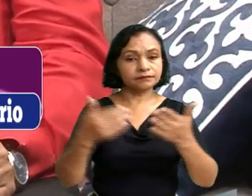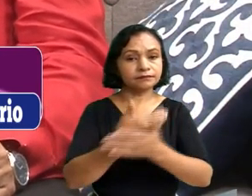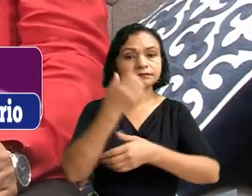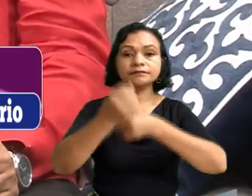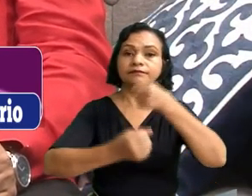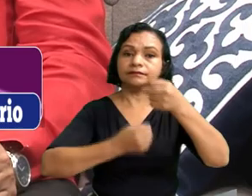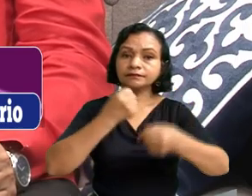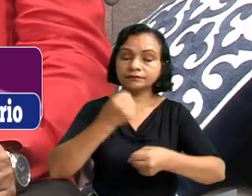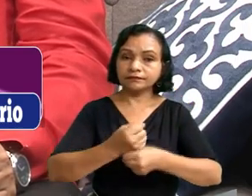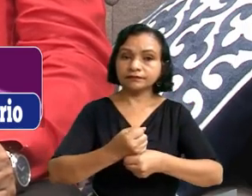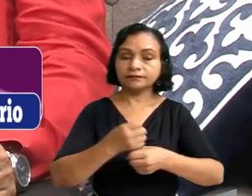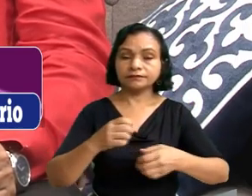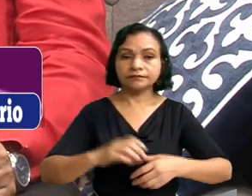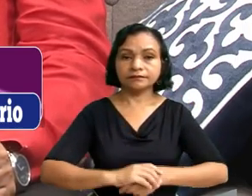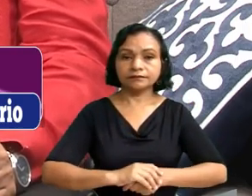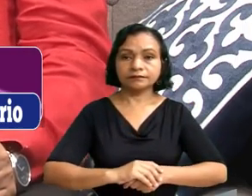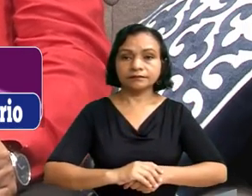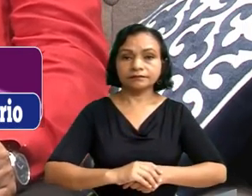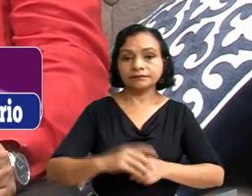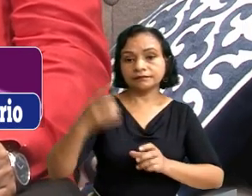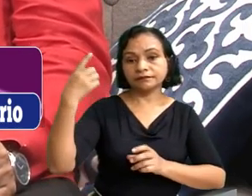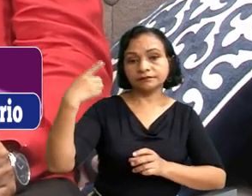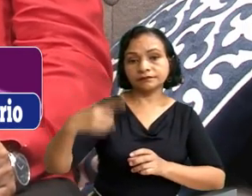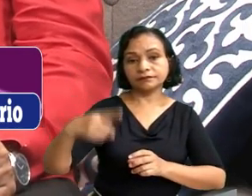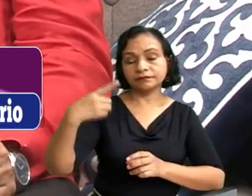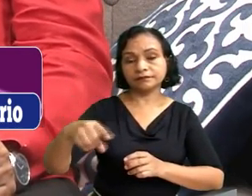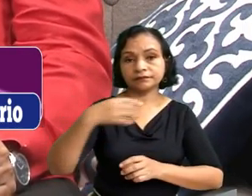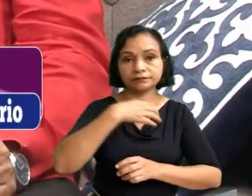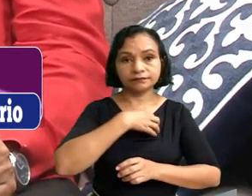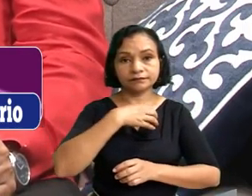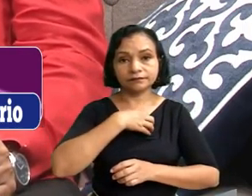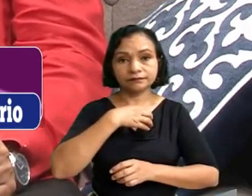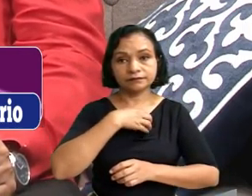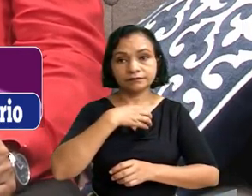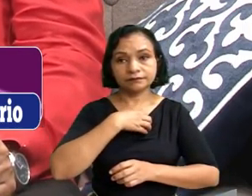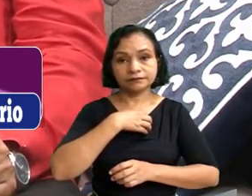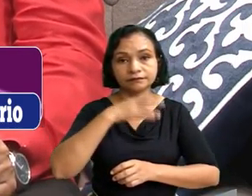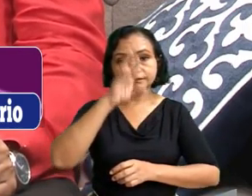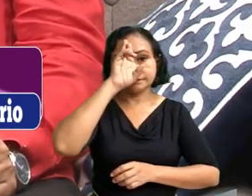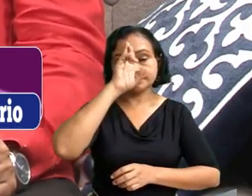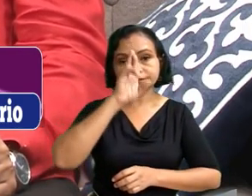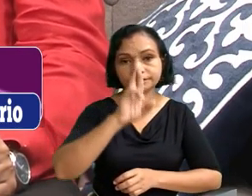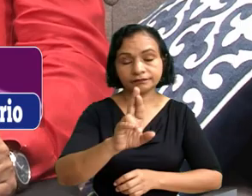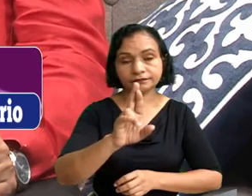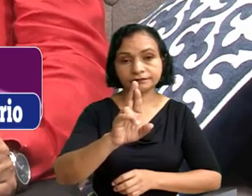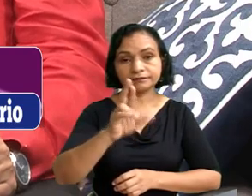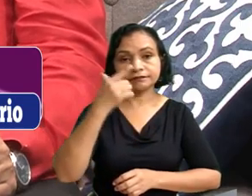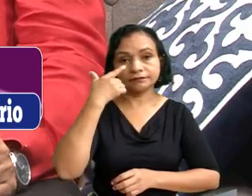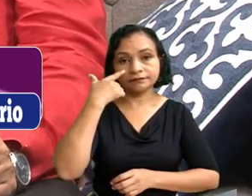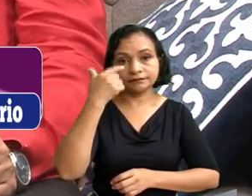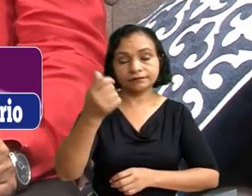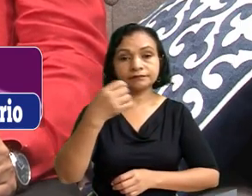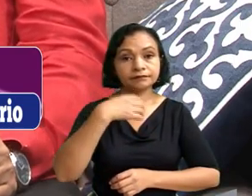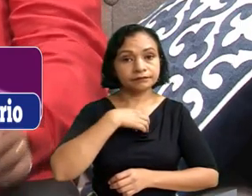que los derechos de autor tienen que ser respetados respetados y reconocidos